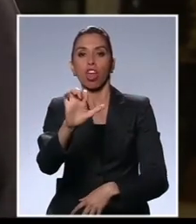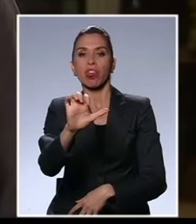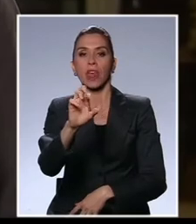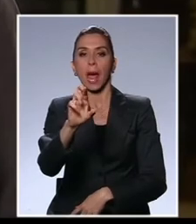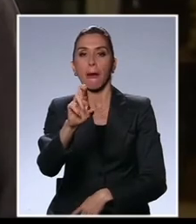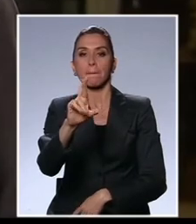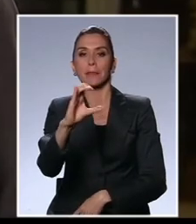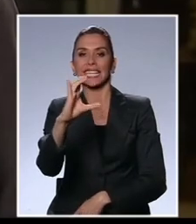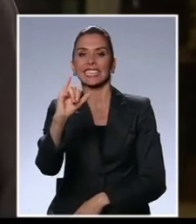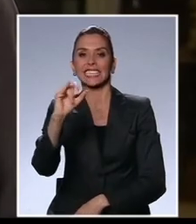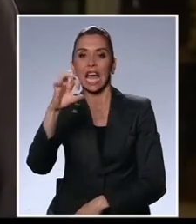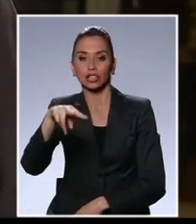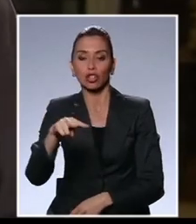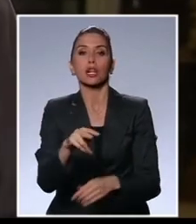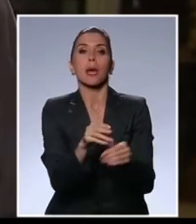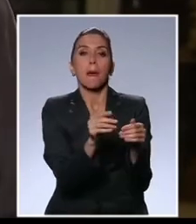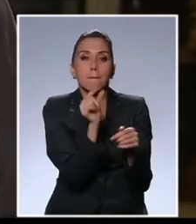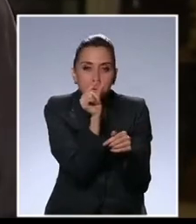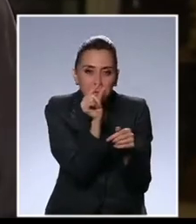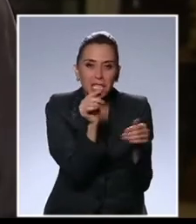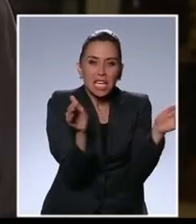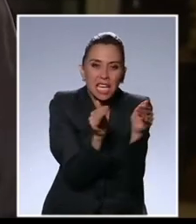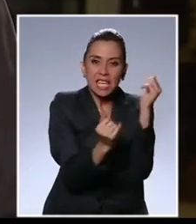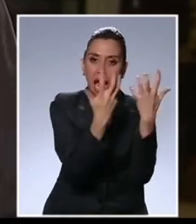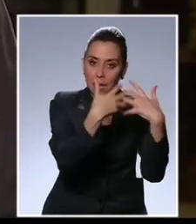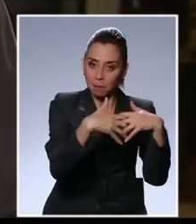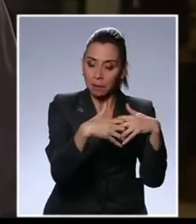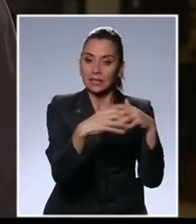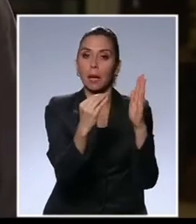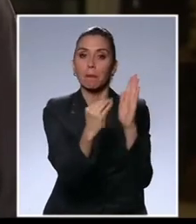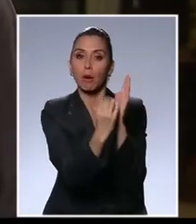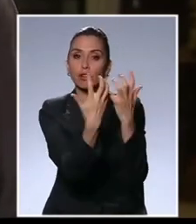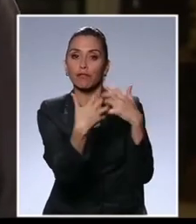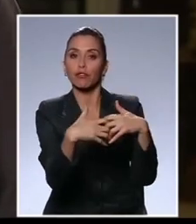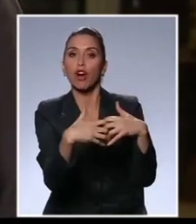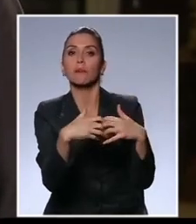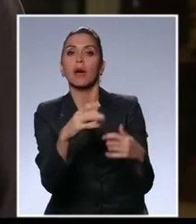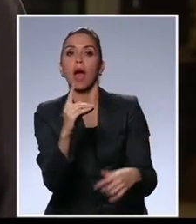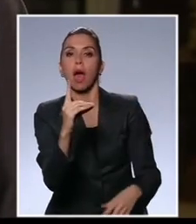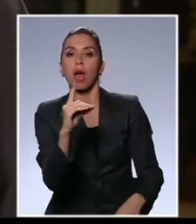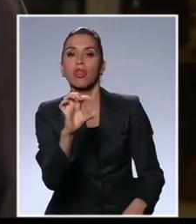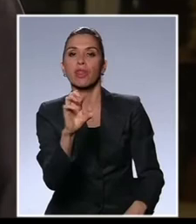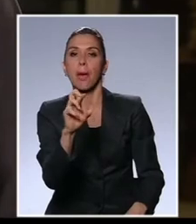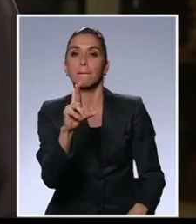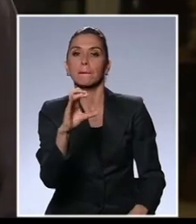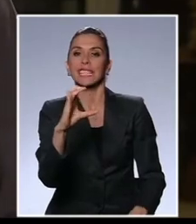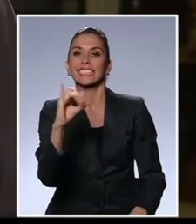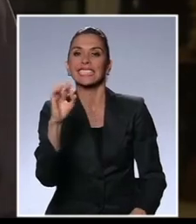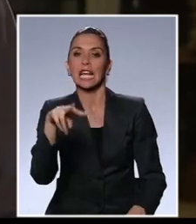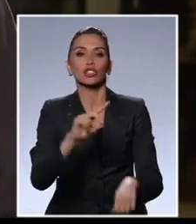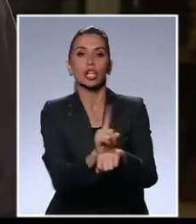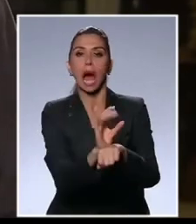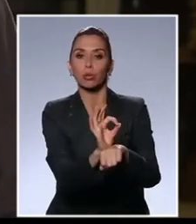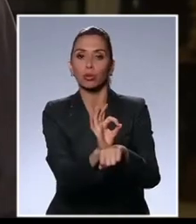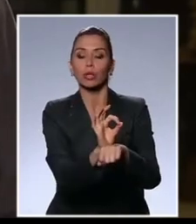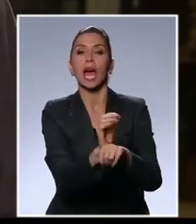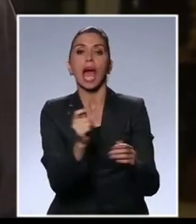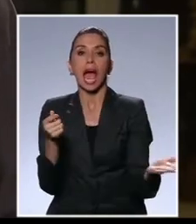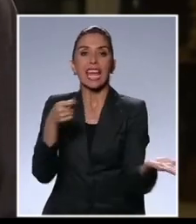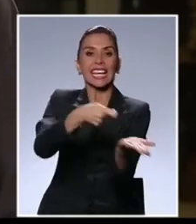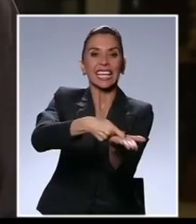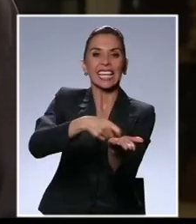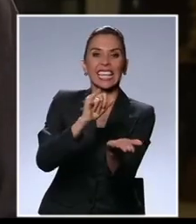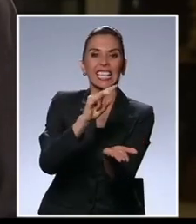se introduce para micro y pequeñas empresas un mecanismo de depreciación instantánea que les permitirá rebajar su inversión